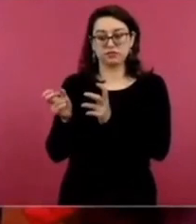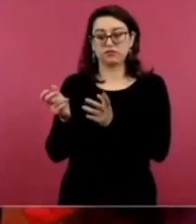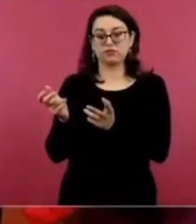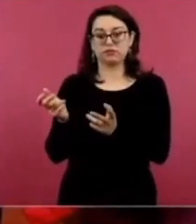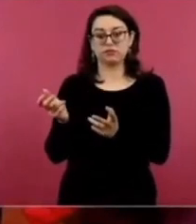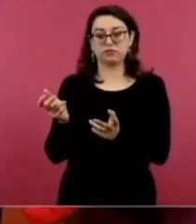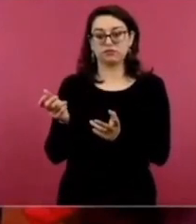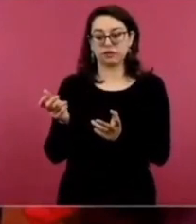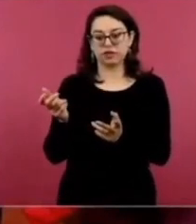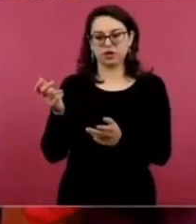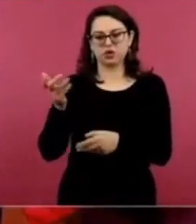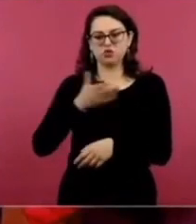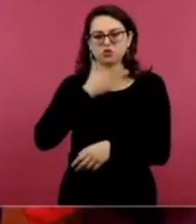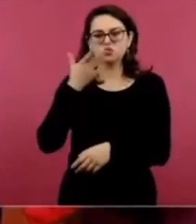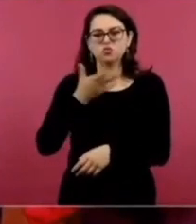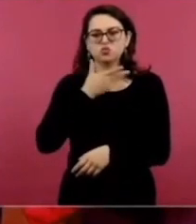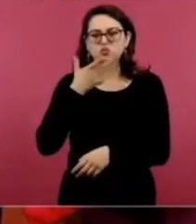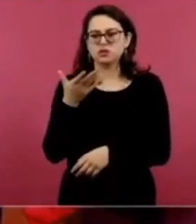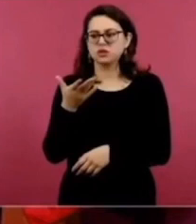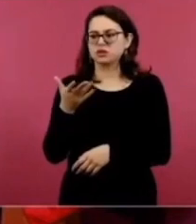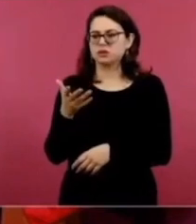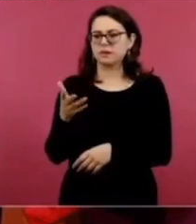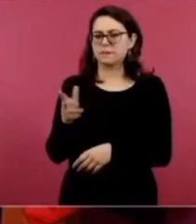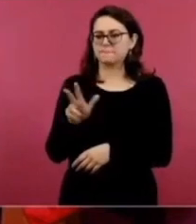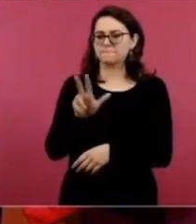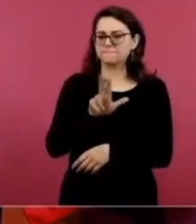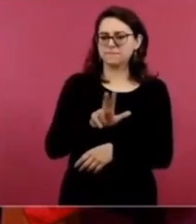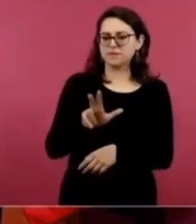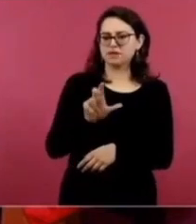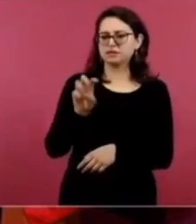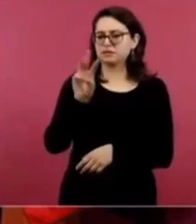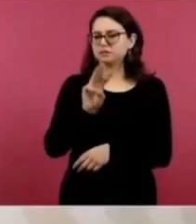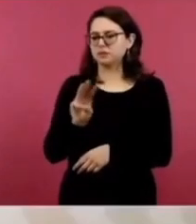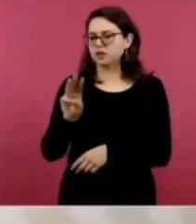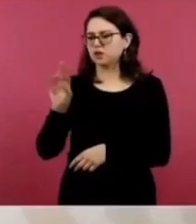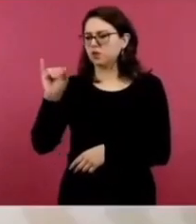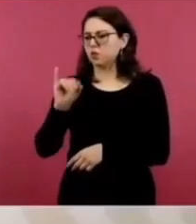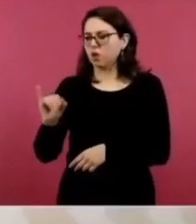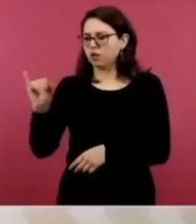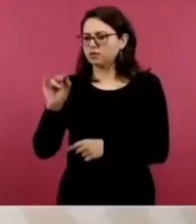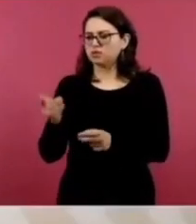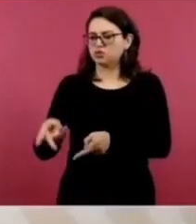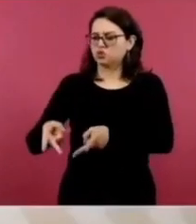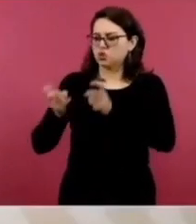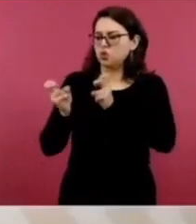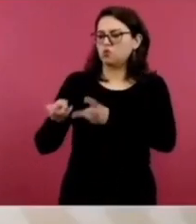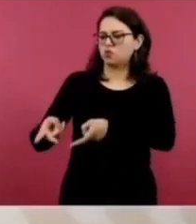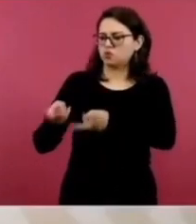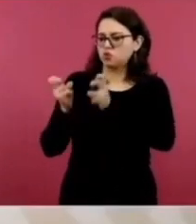martes, miércoles y jueves.